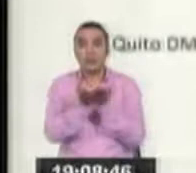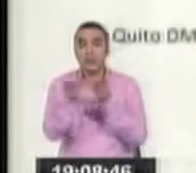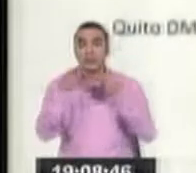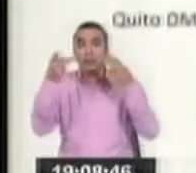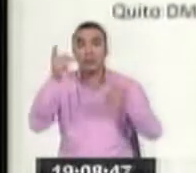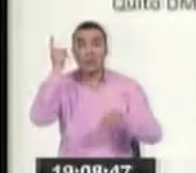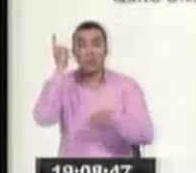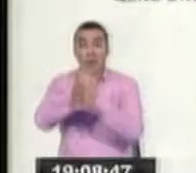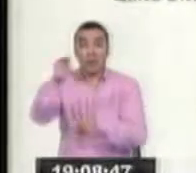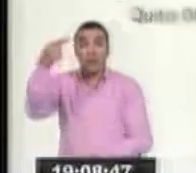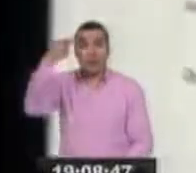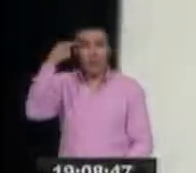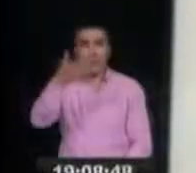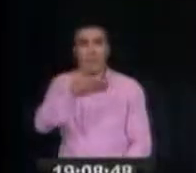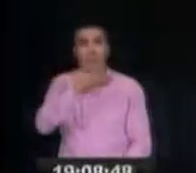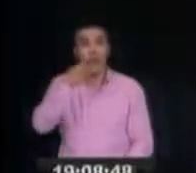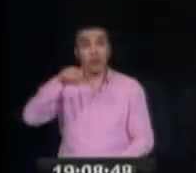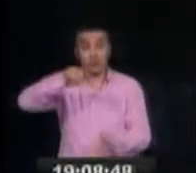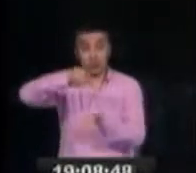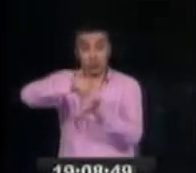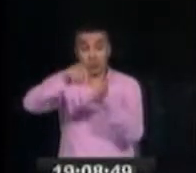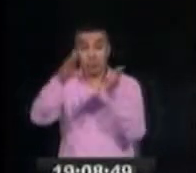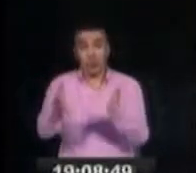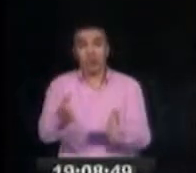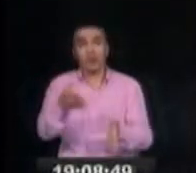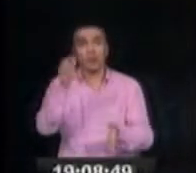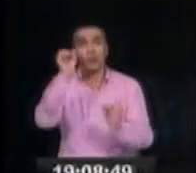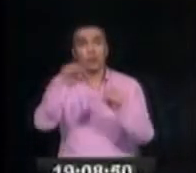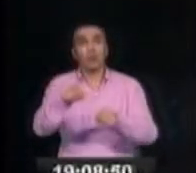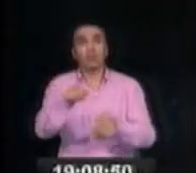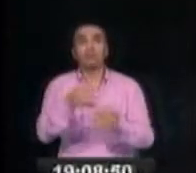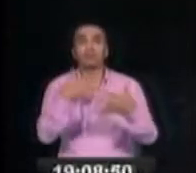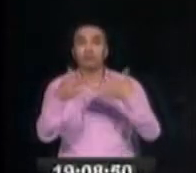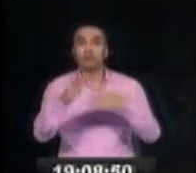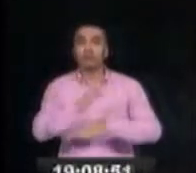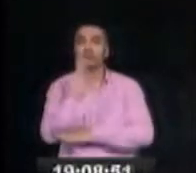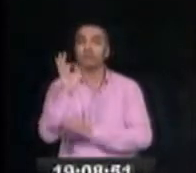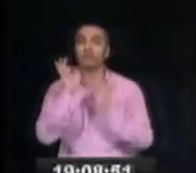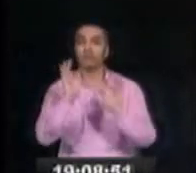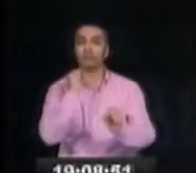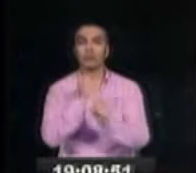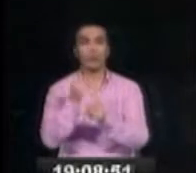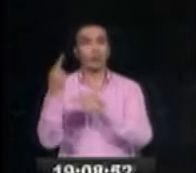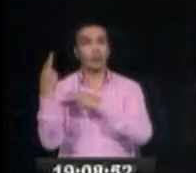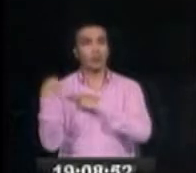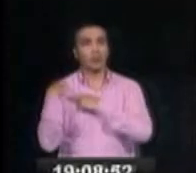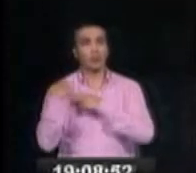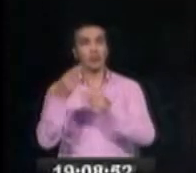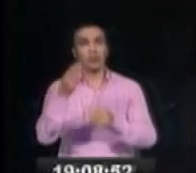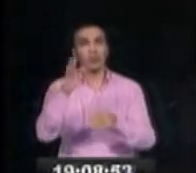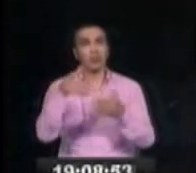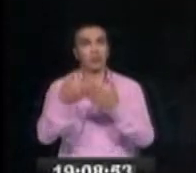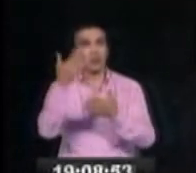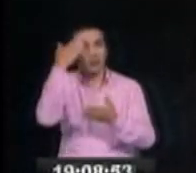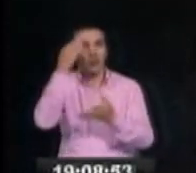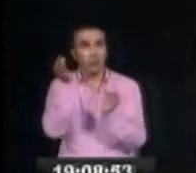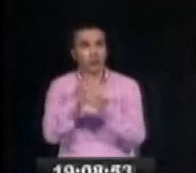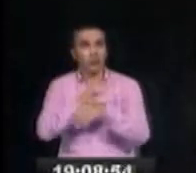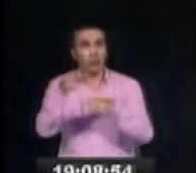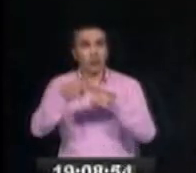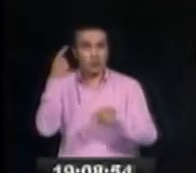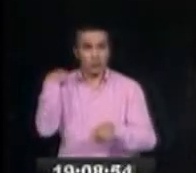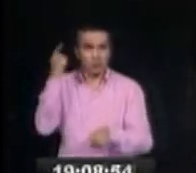al gobierno de los mejores ciudadanos, elegibles por su honestidad, responsabilidad y conocimiento de la función a ser